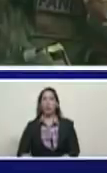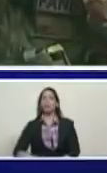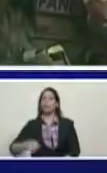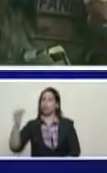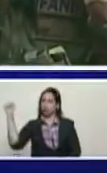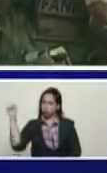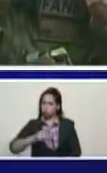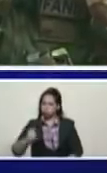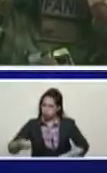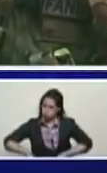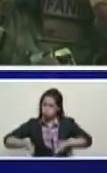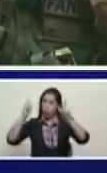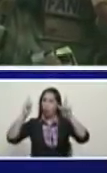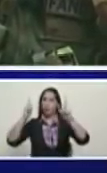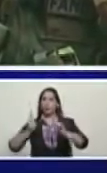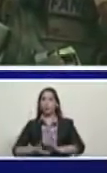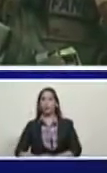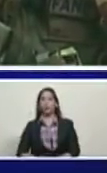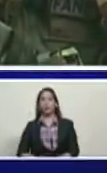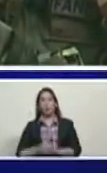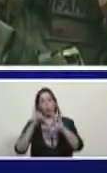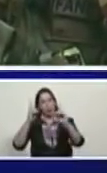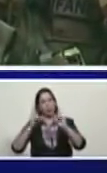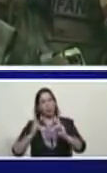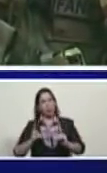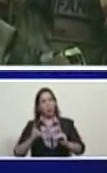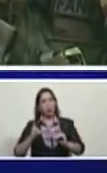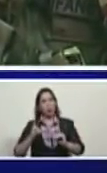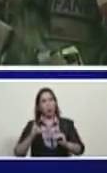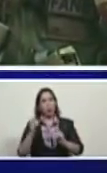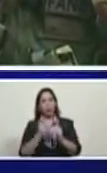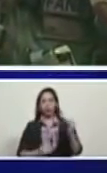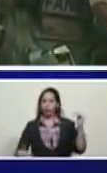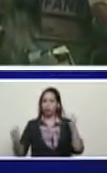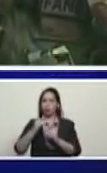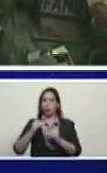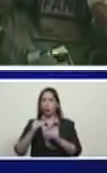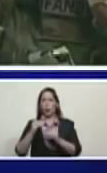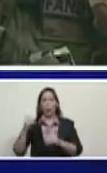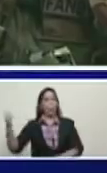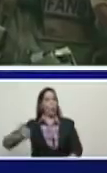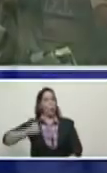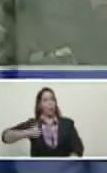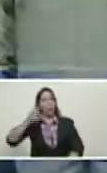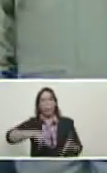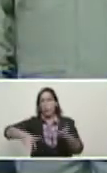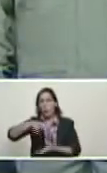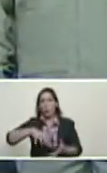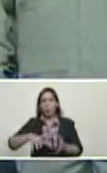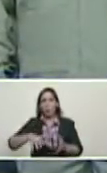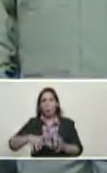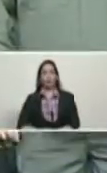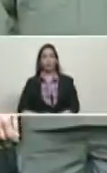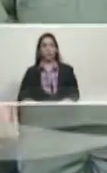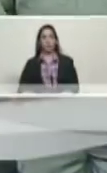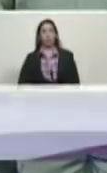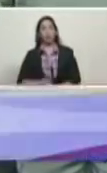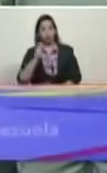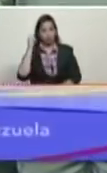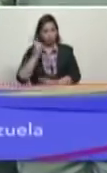Irreductiblemente decididos a vencer en cualquier circunstancia. Ese es el